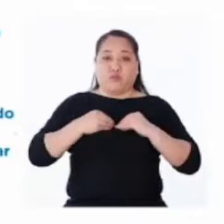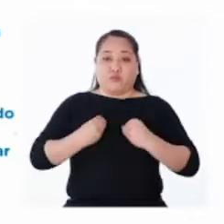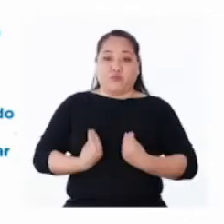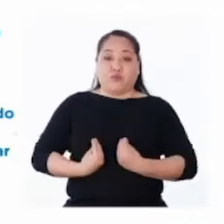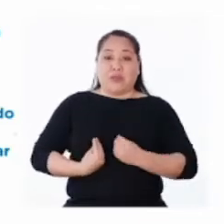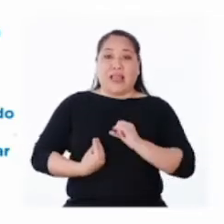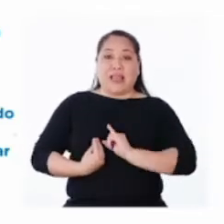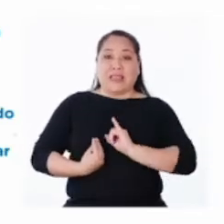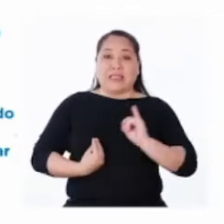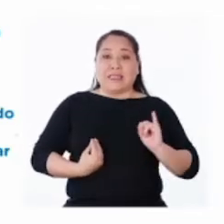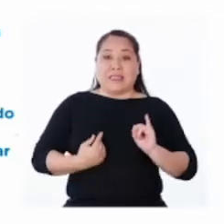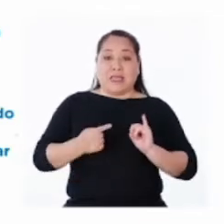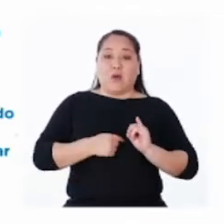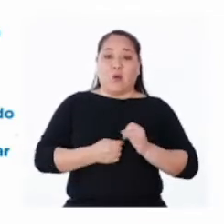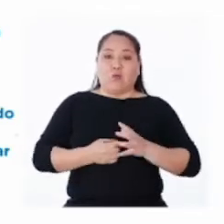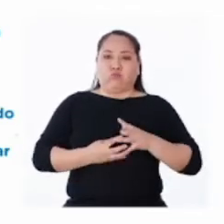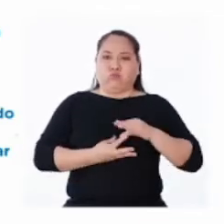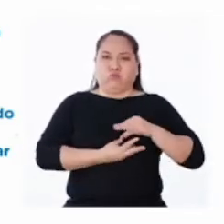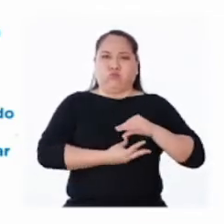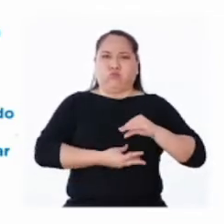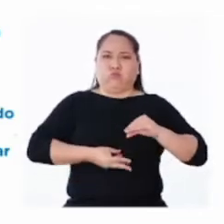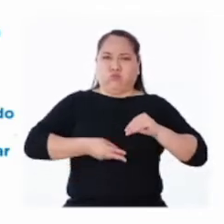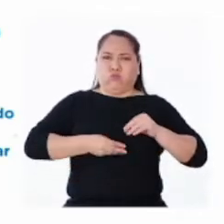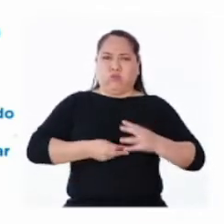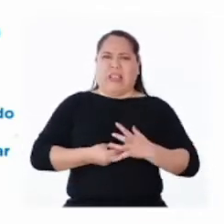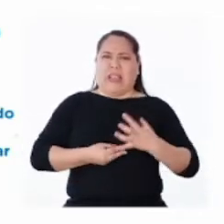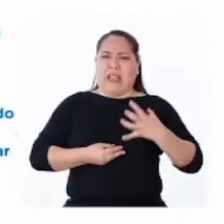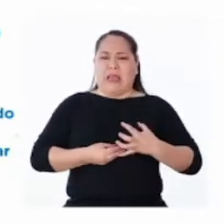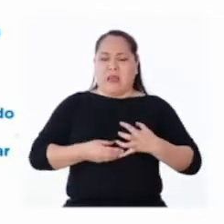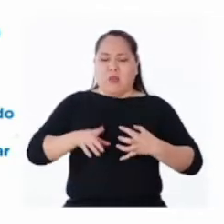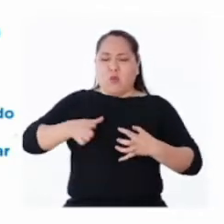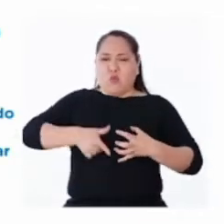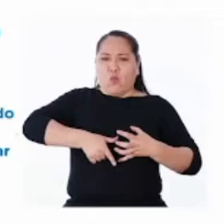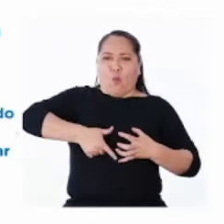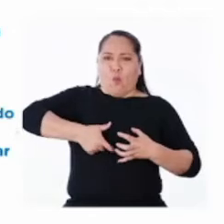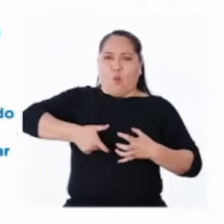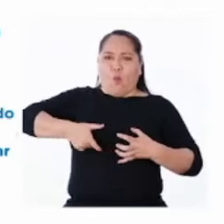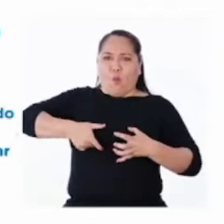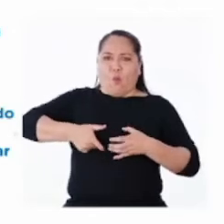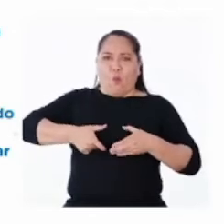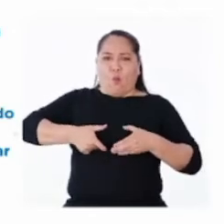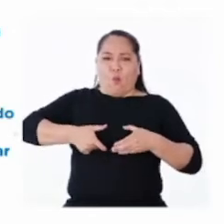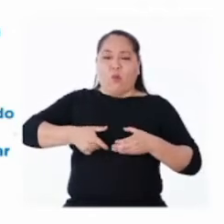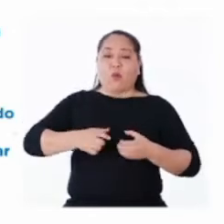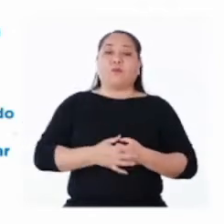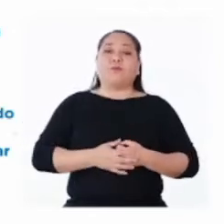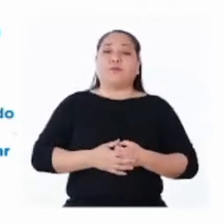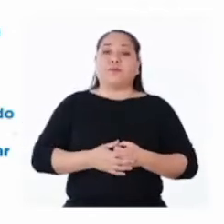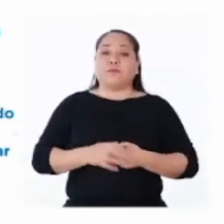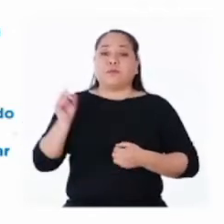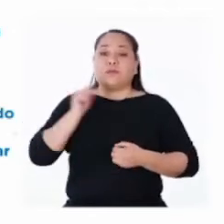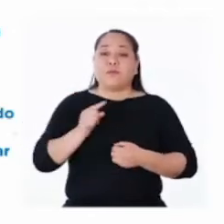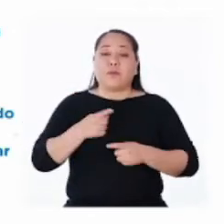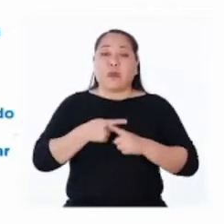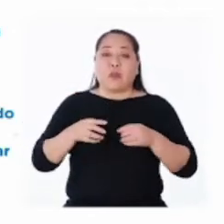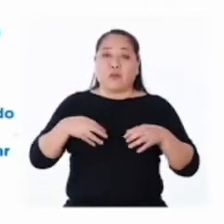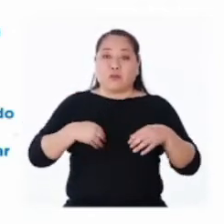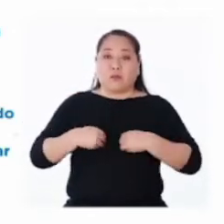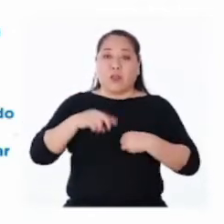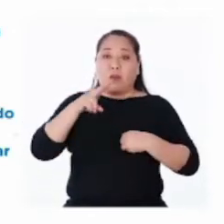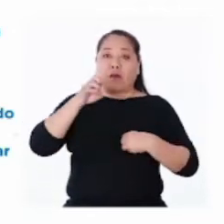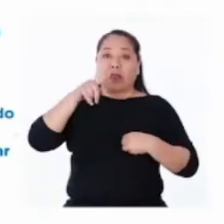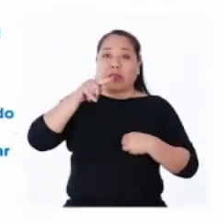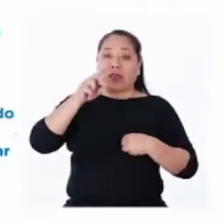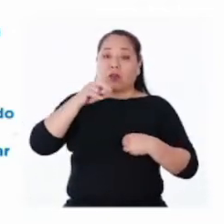es mucho más gruesa que la del ventrículo derecho. Sin embargo, el volumen de los ventrículos derecho